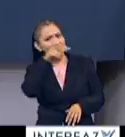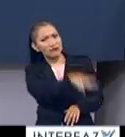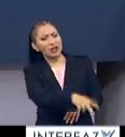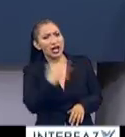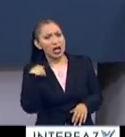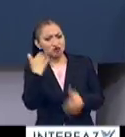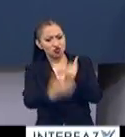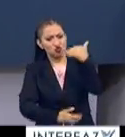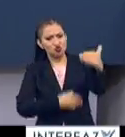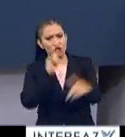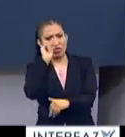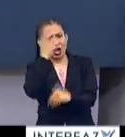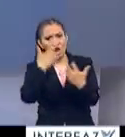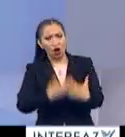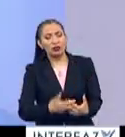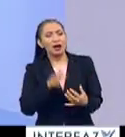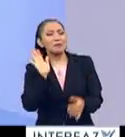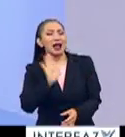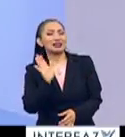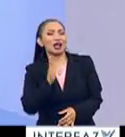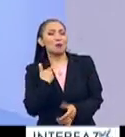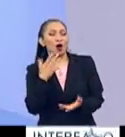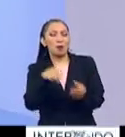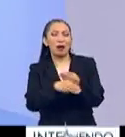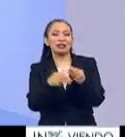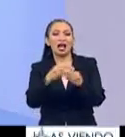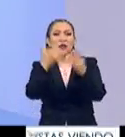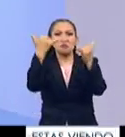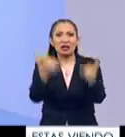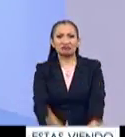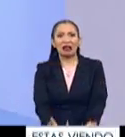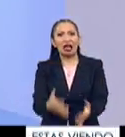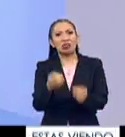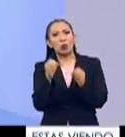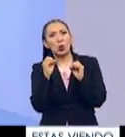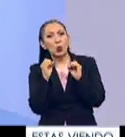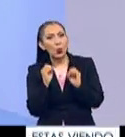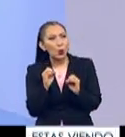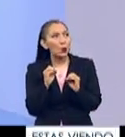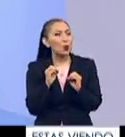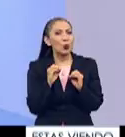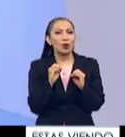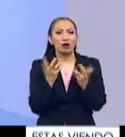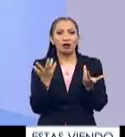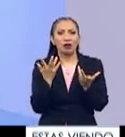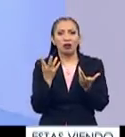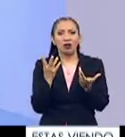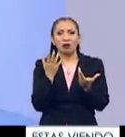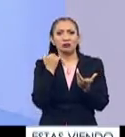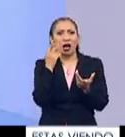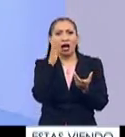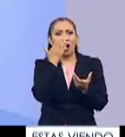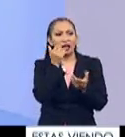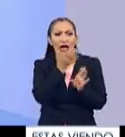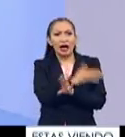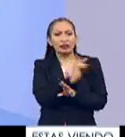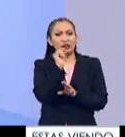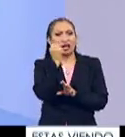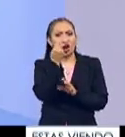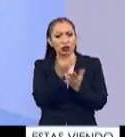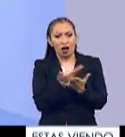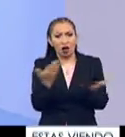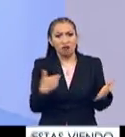progreso tecnológico, ahora nos parece así como materiales muy pesados. Bueno, no tenían la tecnología de